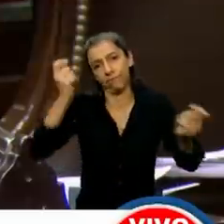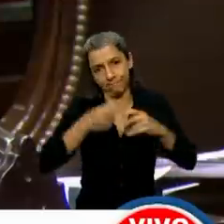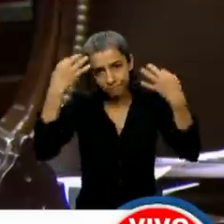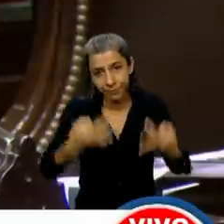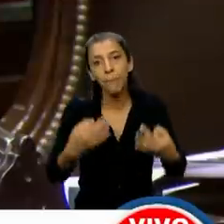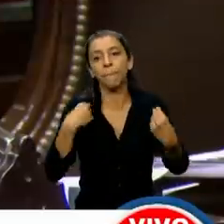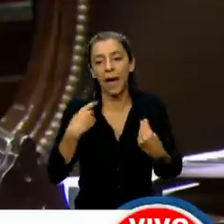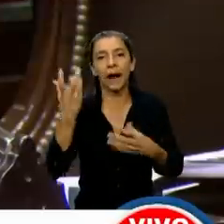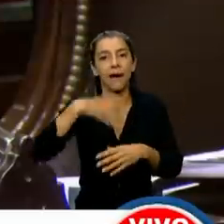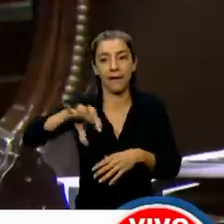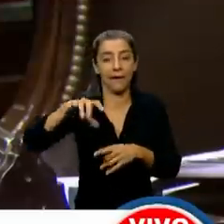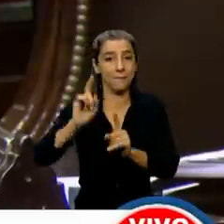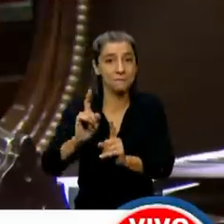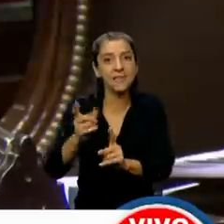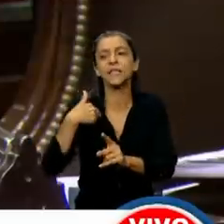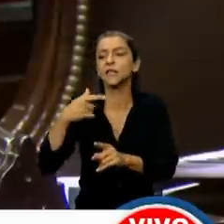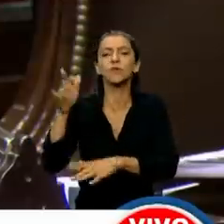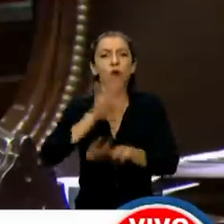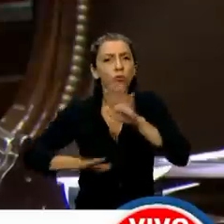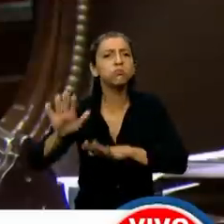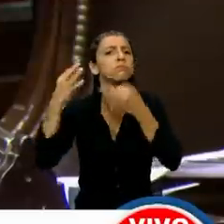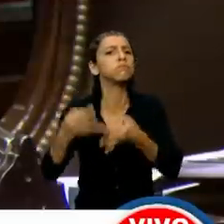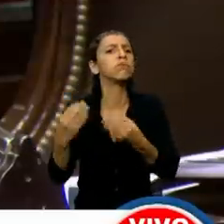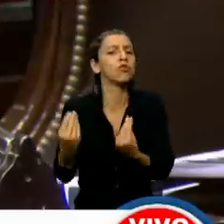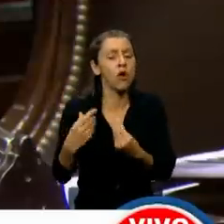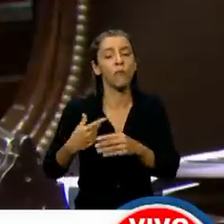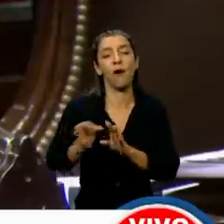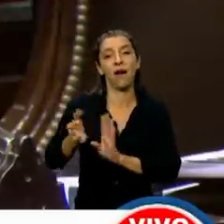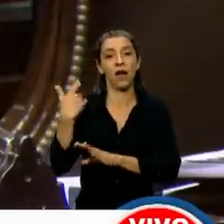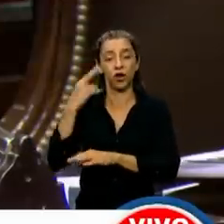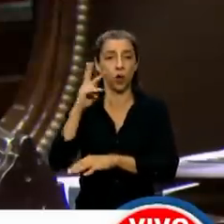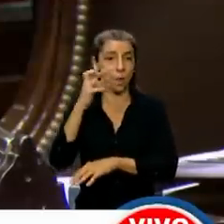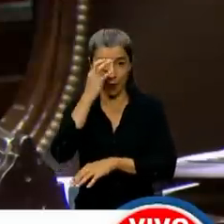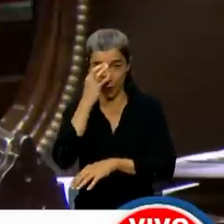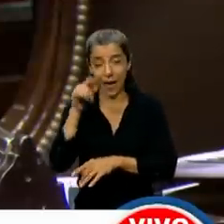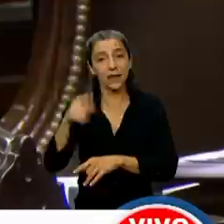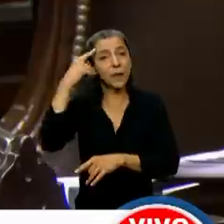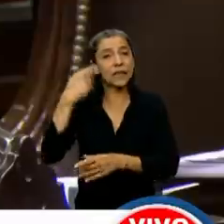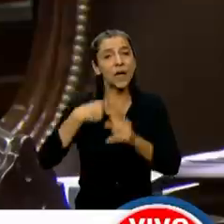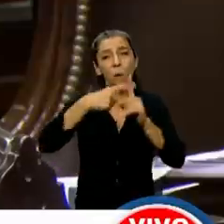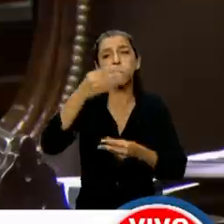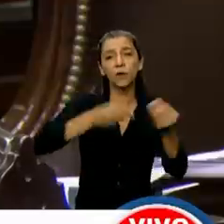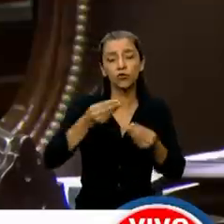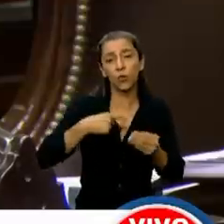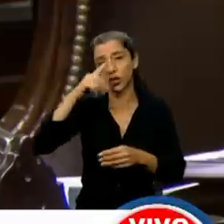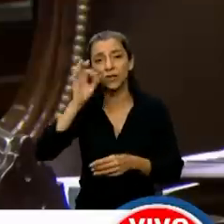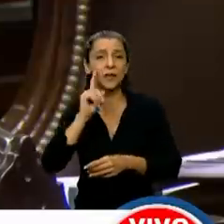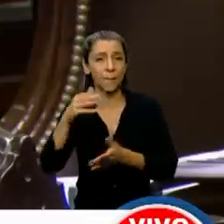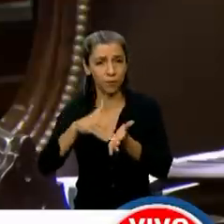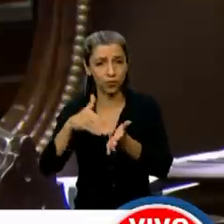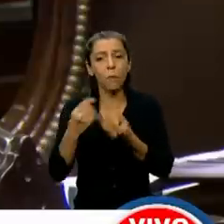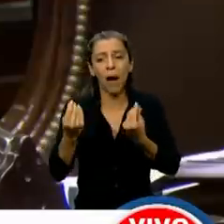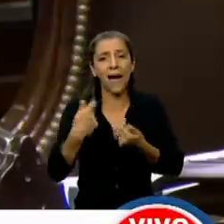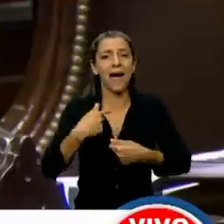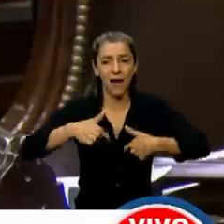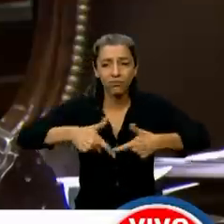ese organismo en el 2020 se incrementaron créditos presupuestarios por 70 mil millones para poder hacer obras de red en